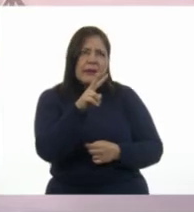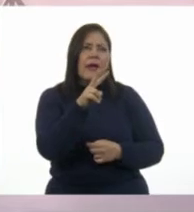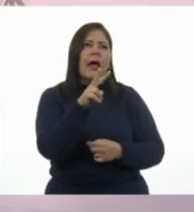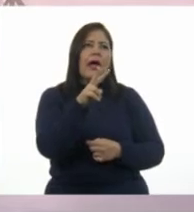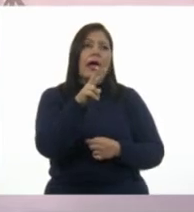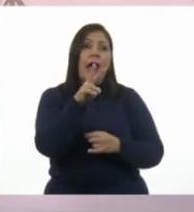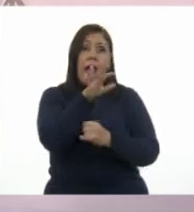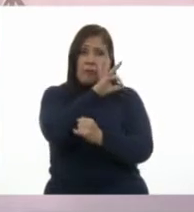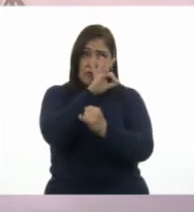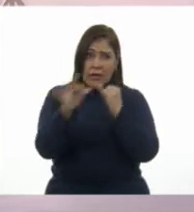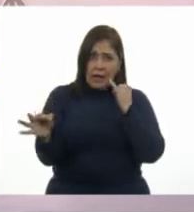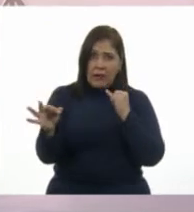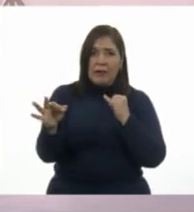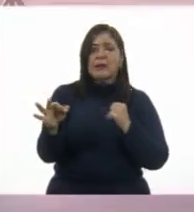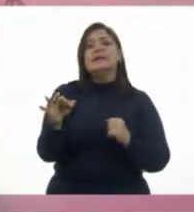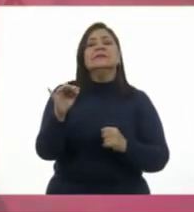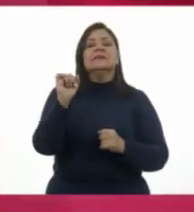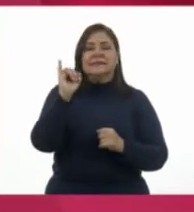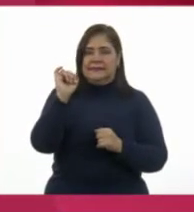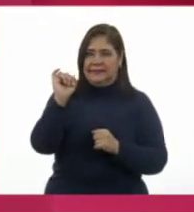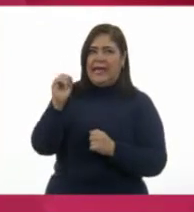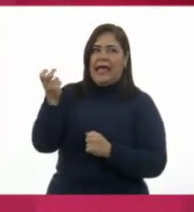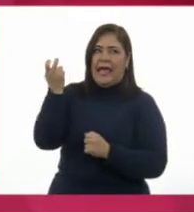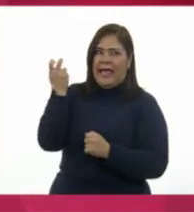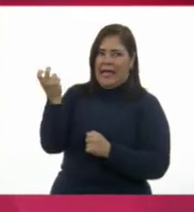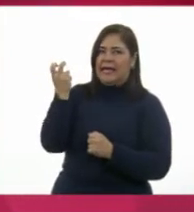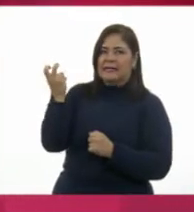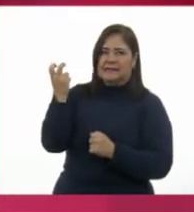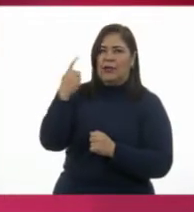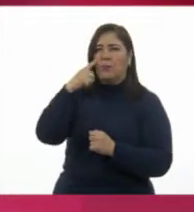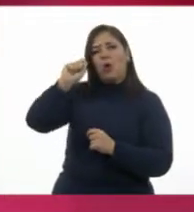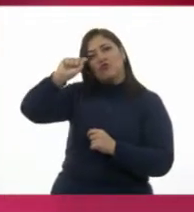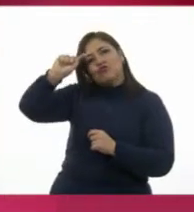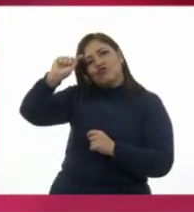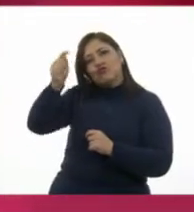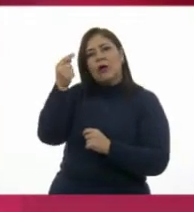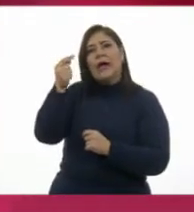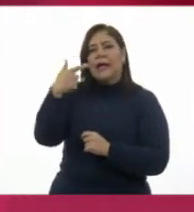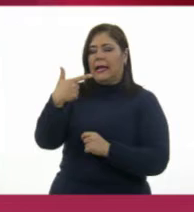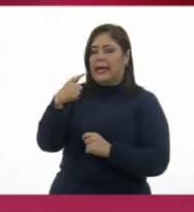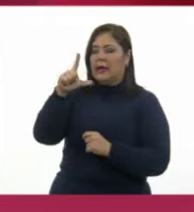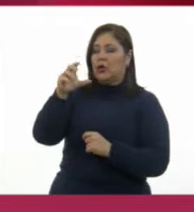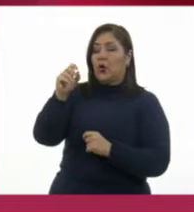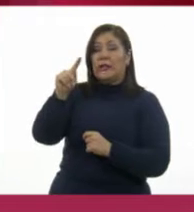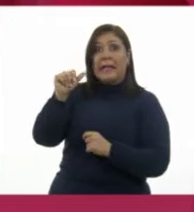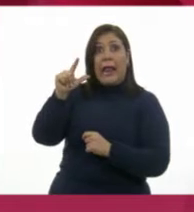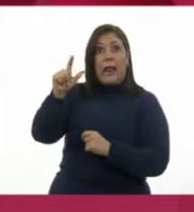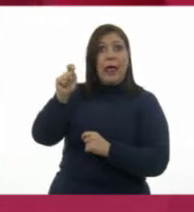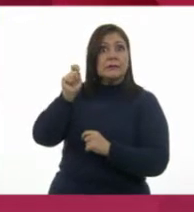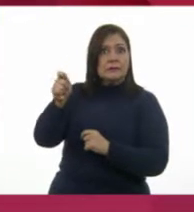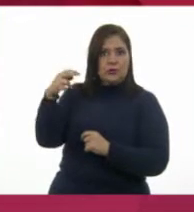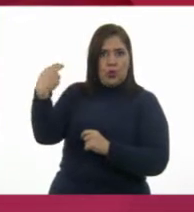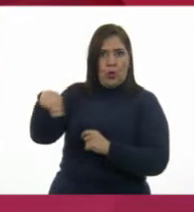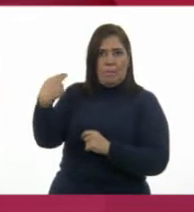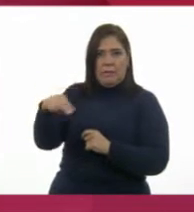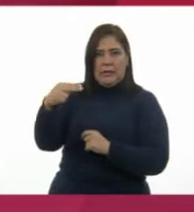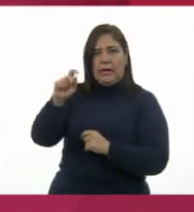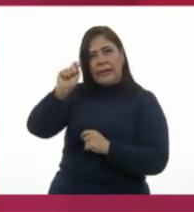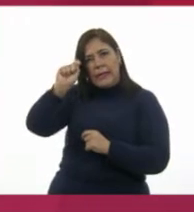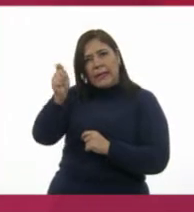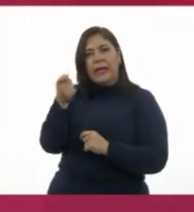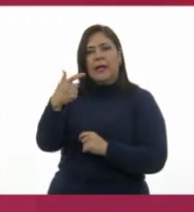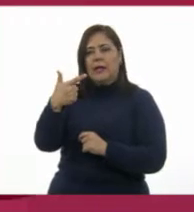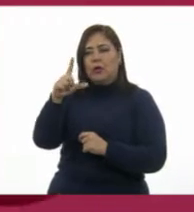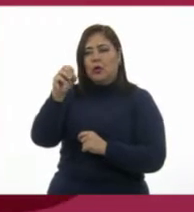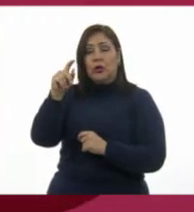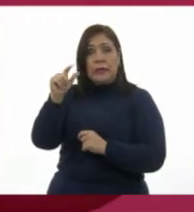¿está hasta el final, maestra? Sí, es esta. Esta es la glotal, está hasta el último de nuestro